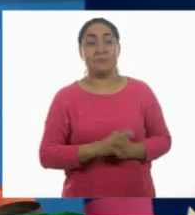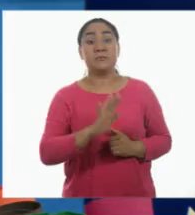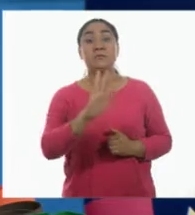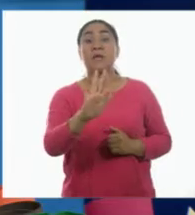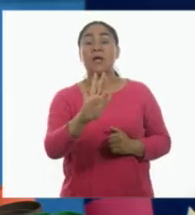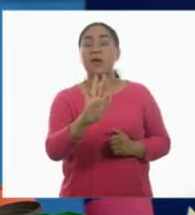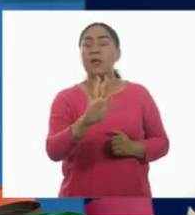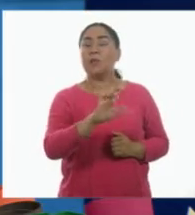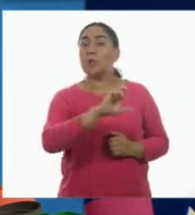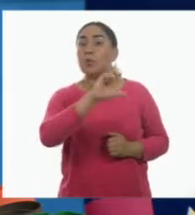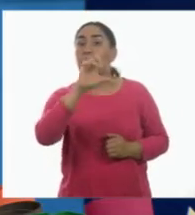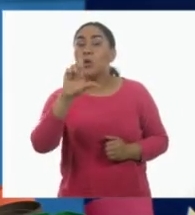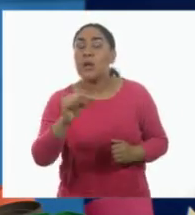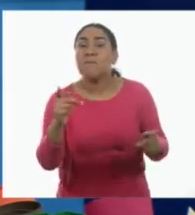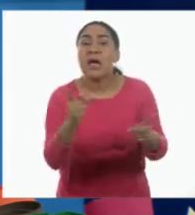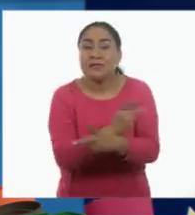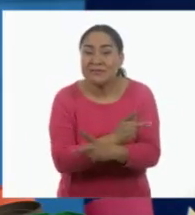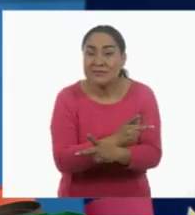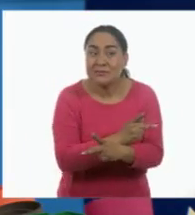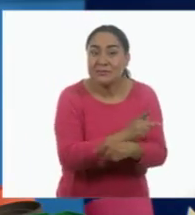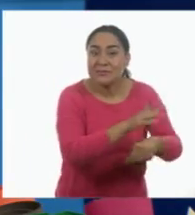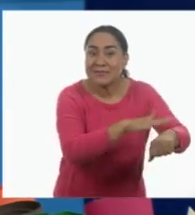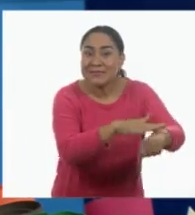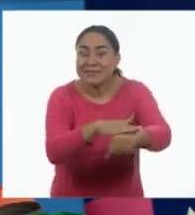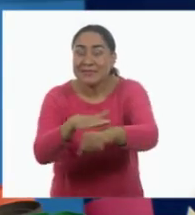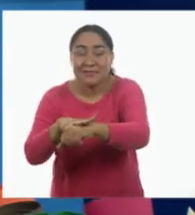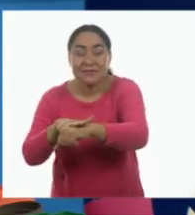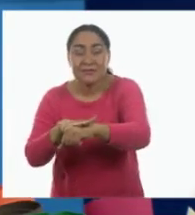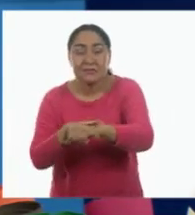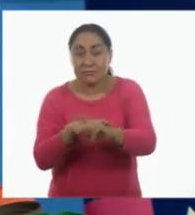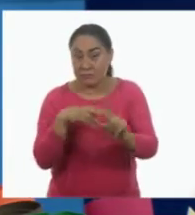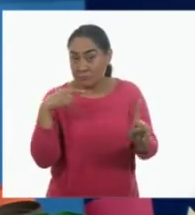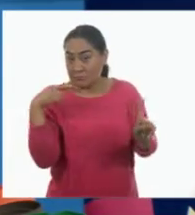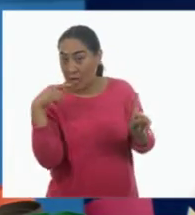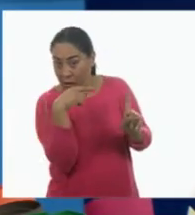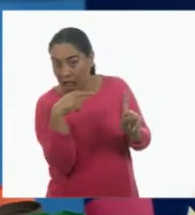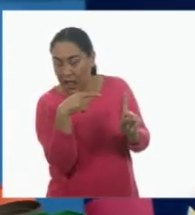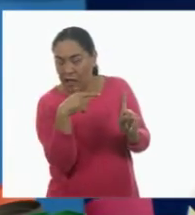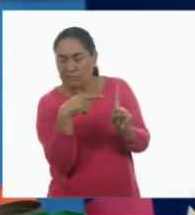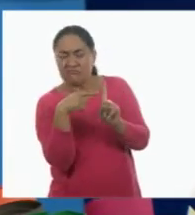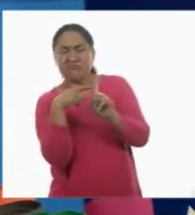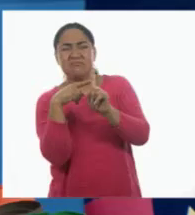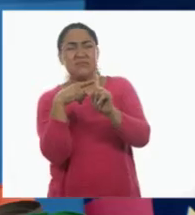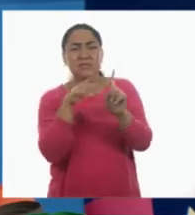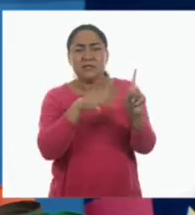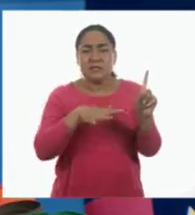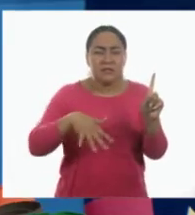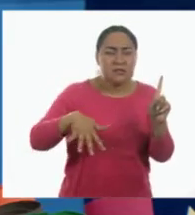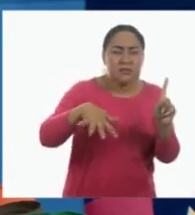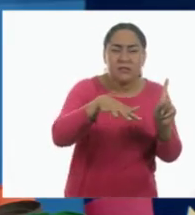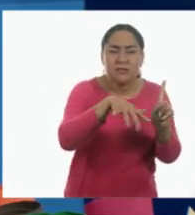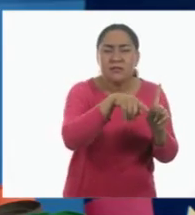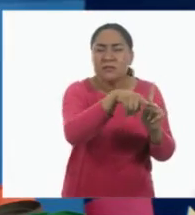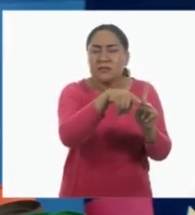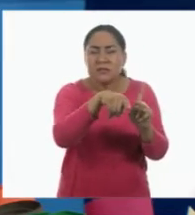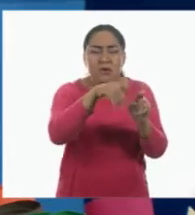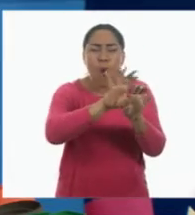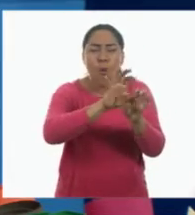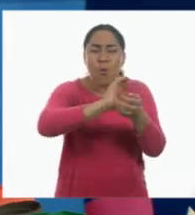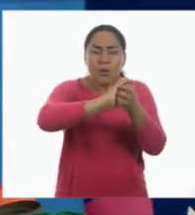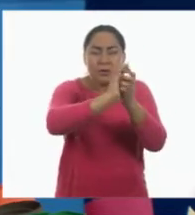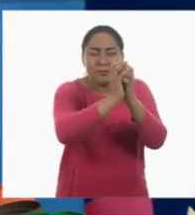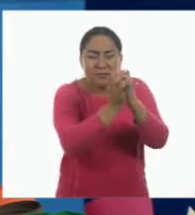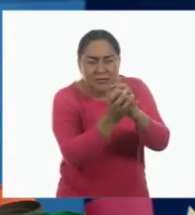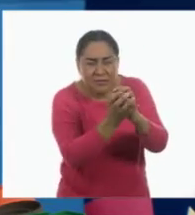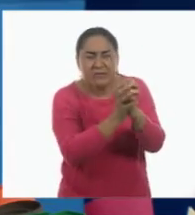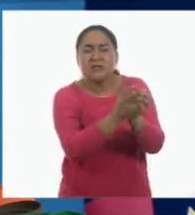Pero entonces, señoras y señores, él iba en busca del oráculo, para que el oráculo le